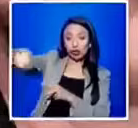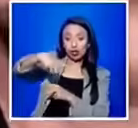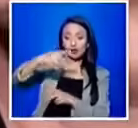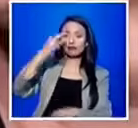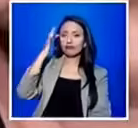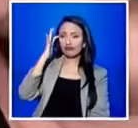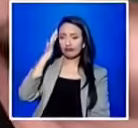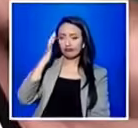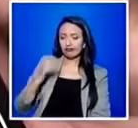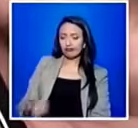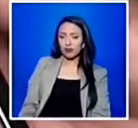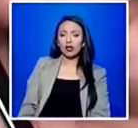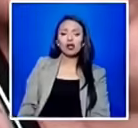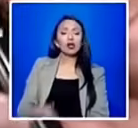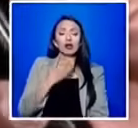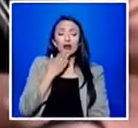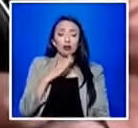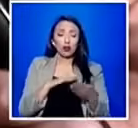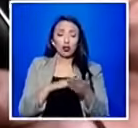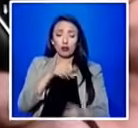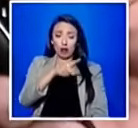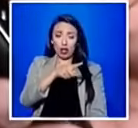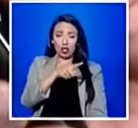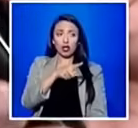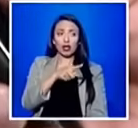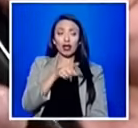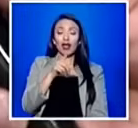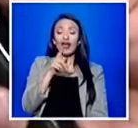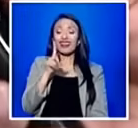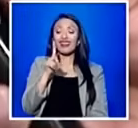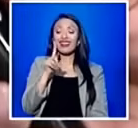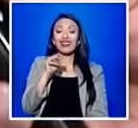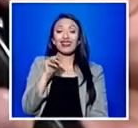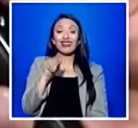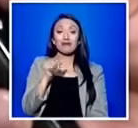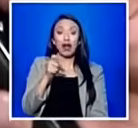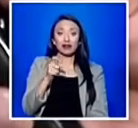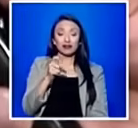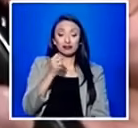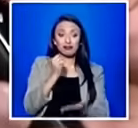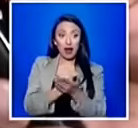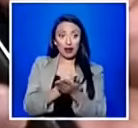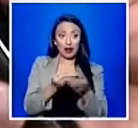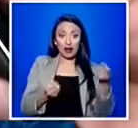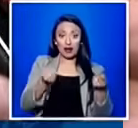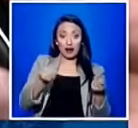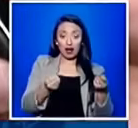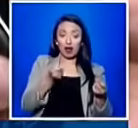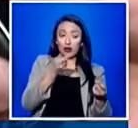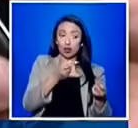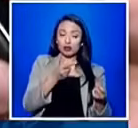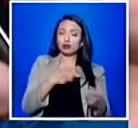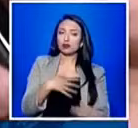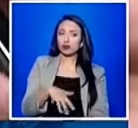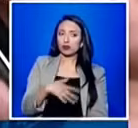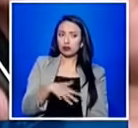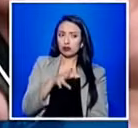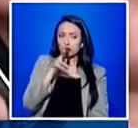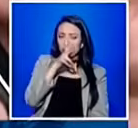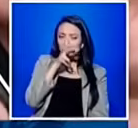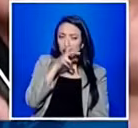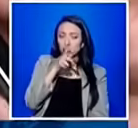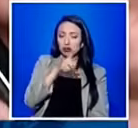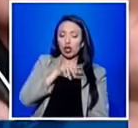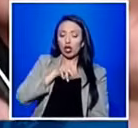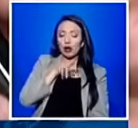preocupa. Cuando es un carro, por ejemplo en este caso como la D-Max, es un carro que son medio cotizado. Entonces sí se oye que les van